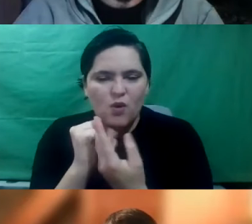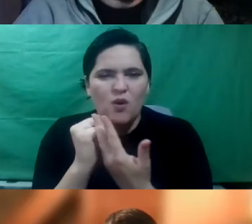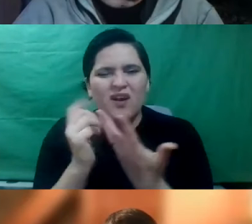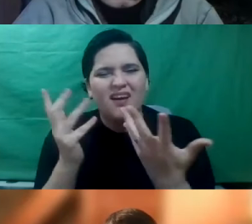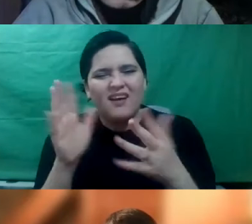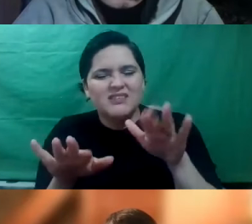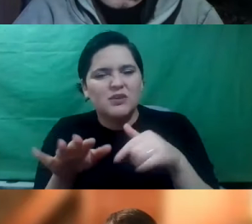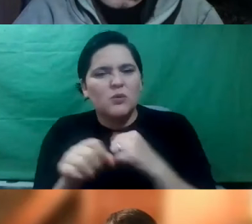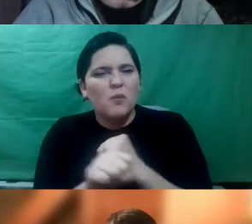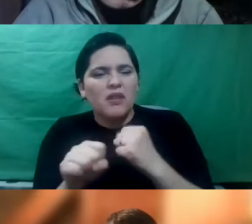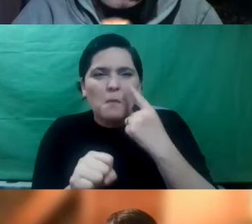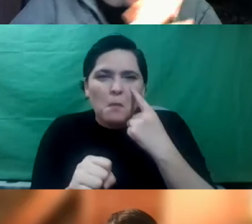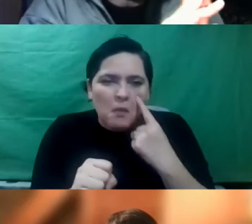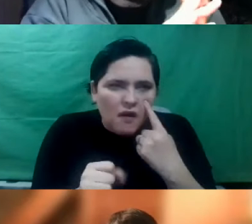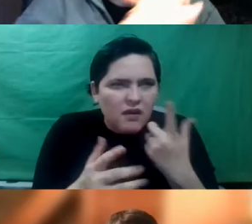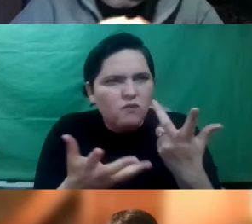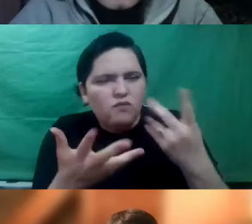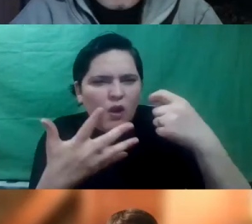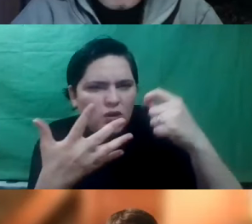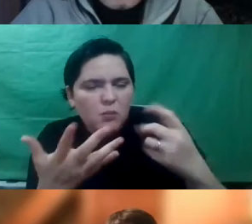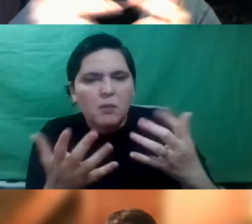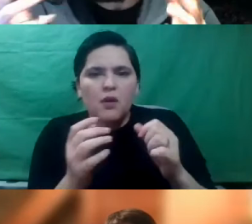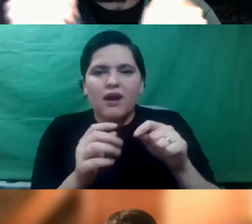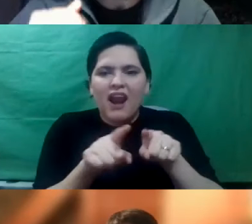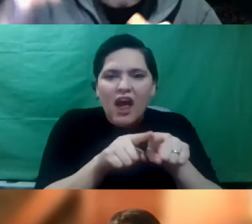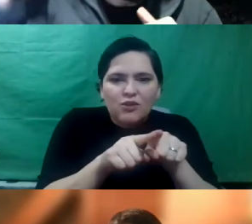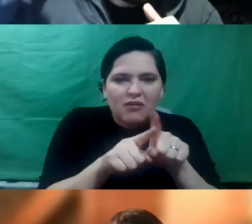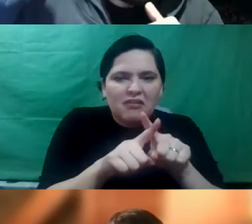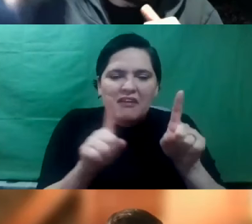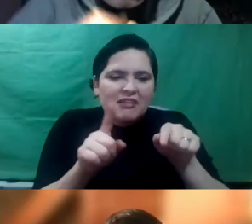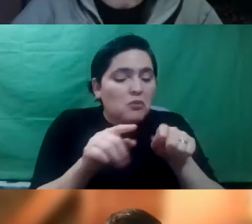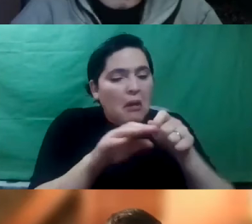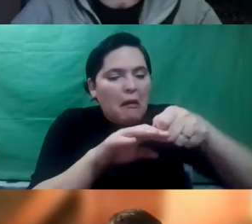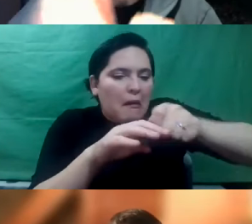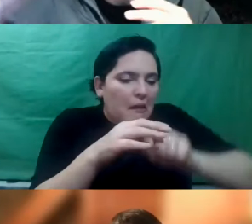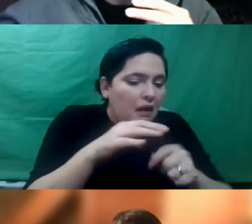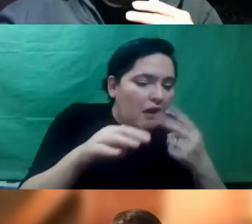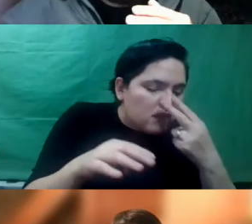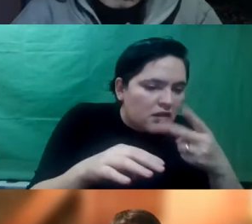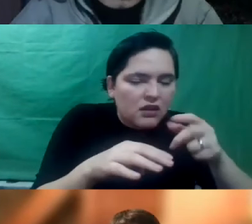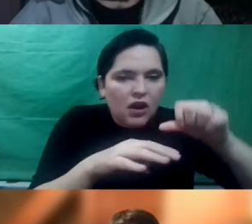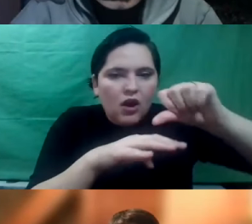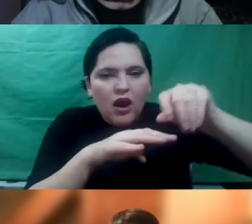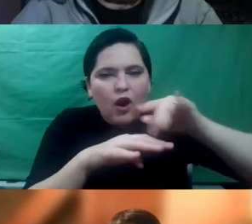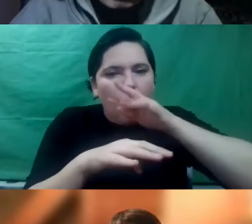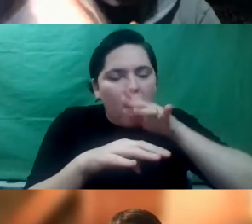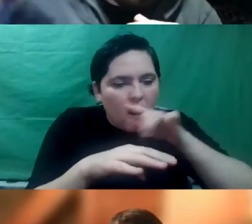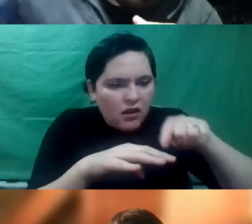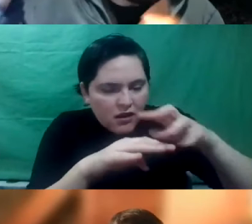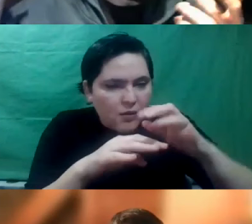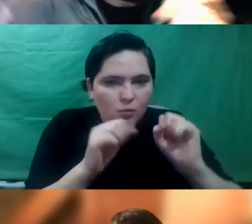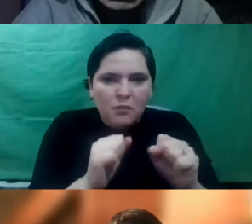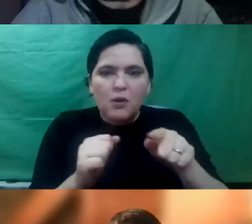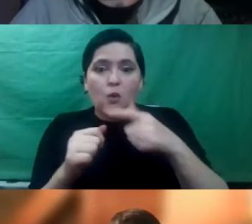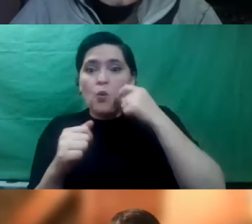mucho experimentalmente, porque al contrario de los ratones, en los humanos tú no puedes ir a abrirlo, teñirle las neuronas, cortarle, digamos, conexiones,